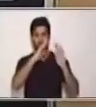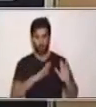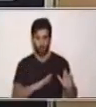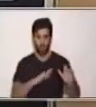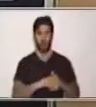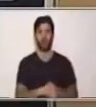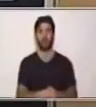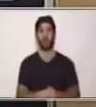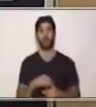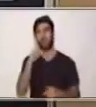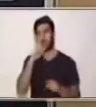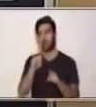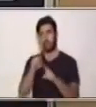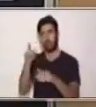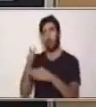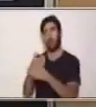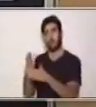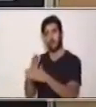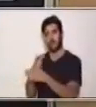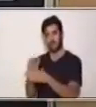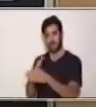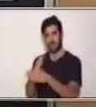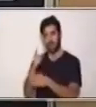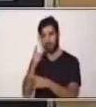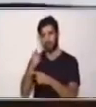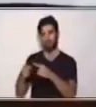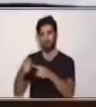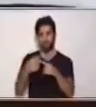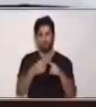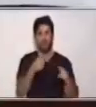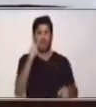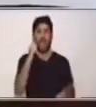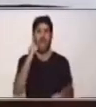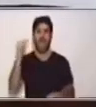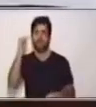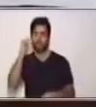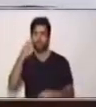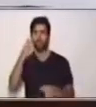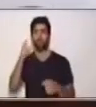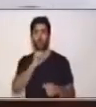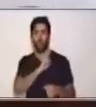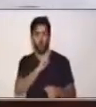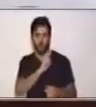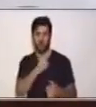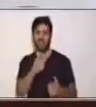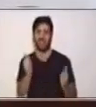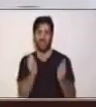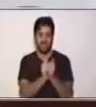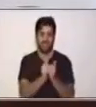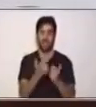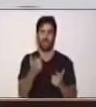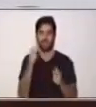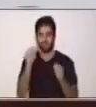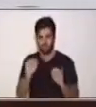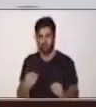¿ya? Comparte esto, lo aprendido, con un adulto, con tus compañeros, y